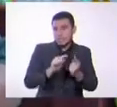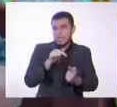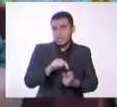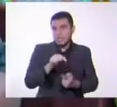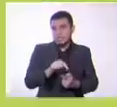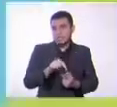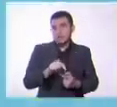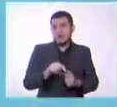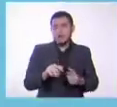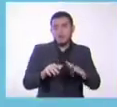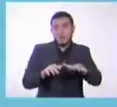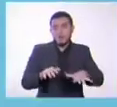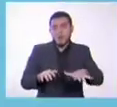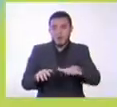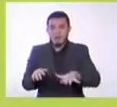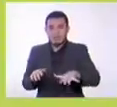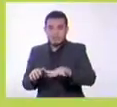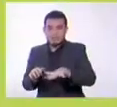ecosistemas.